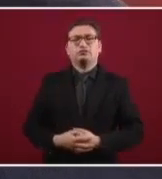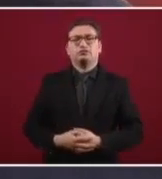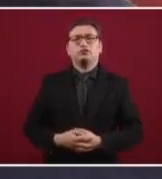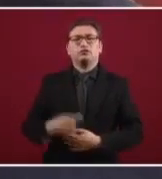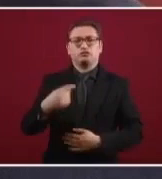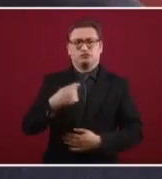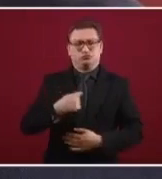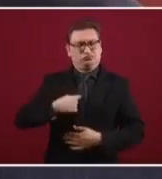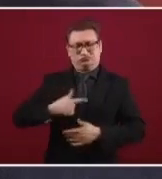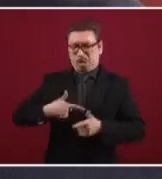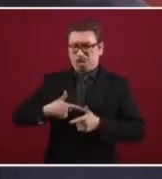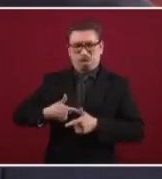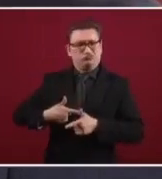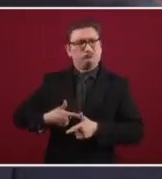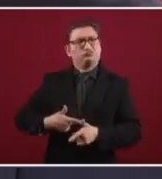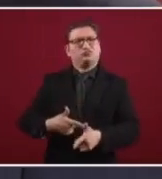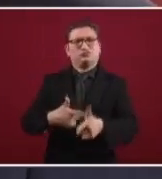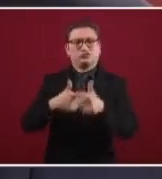a seguir